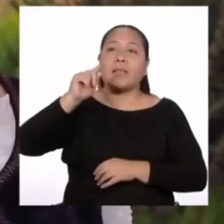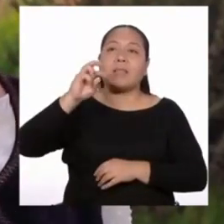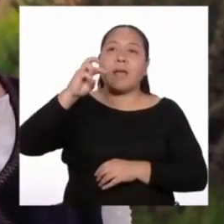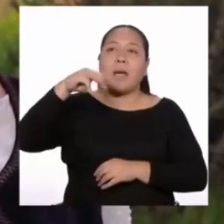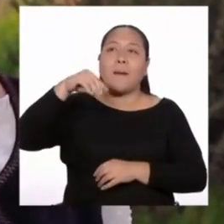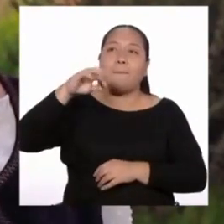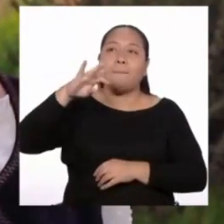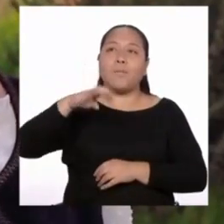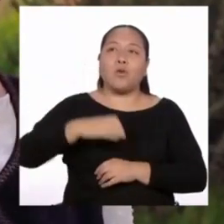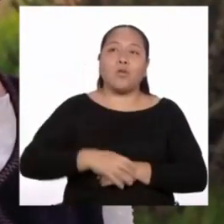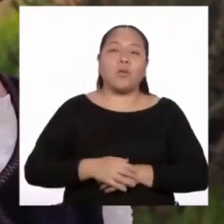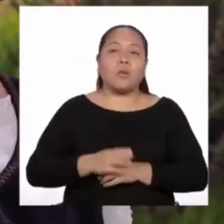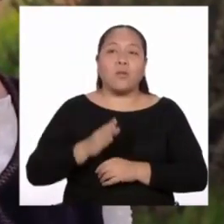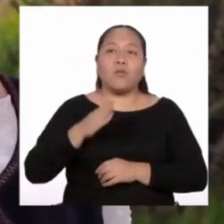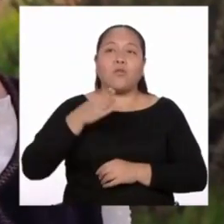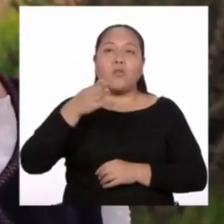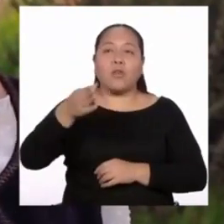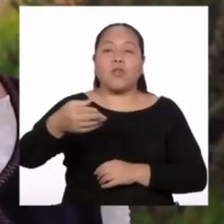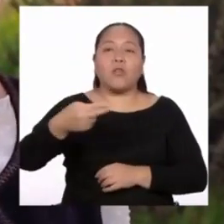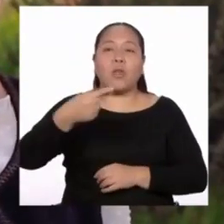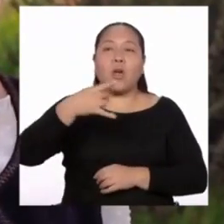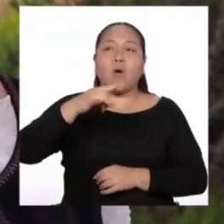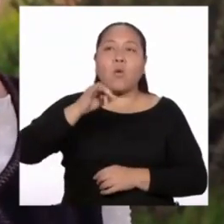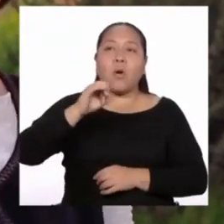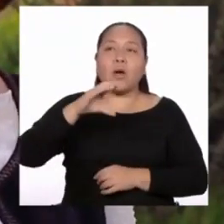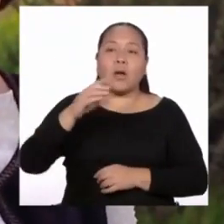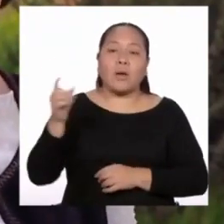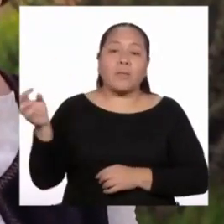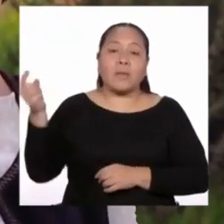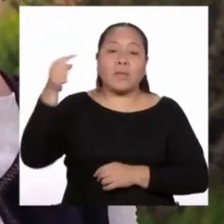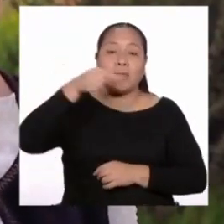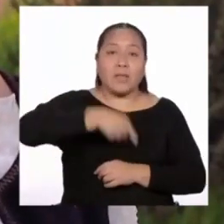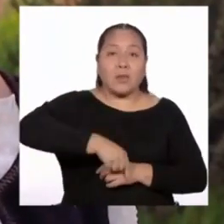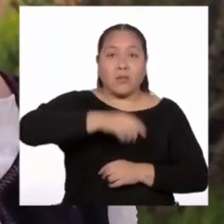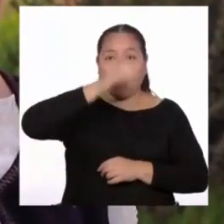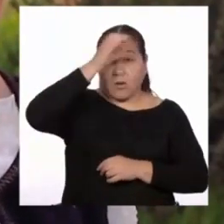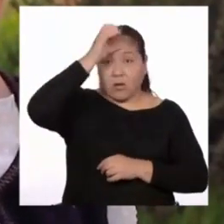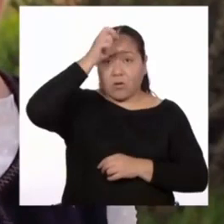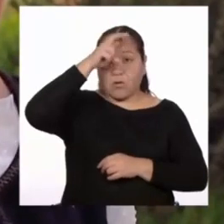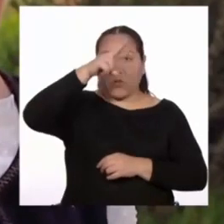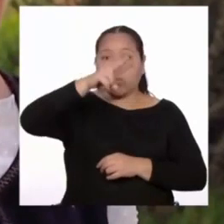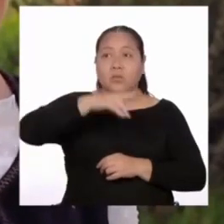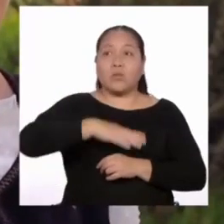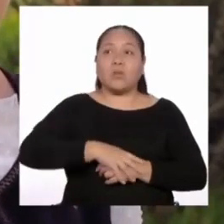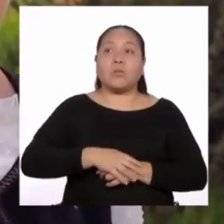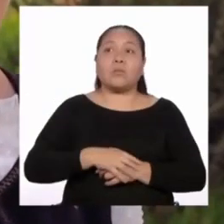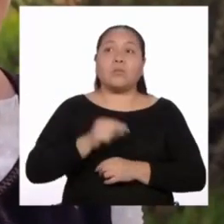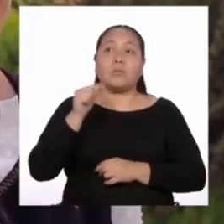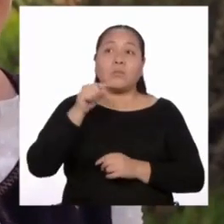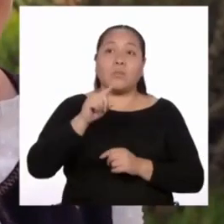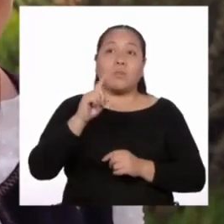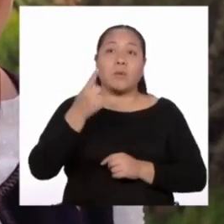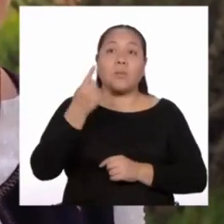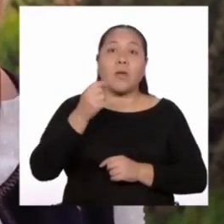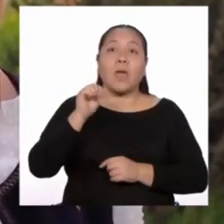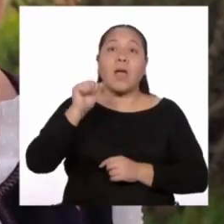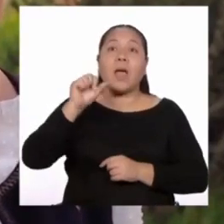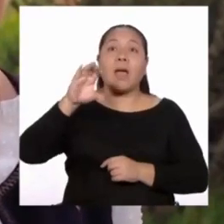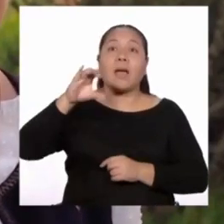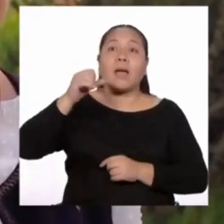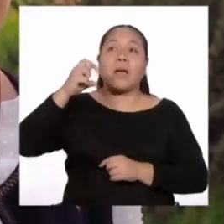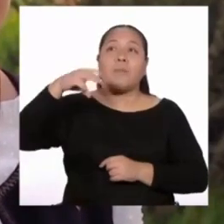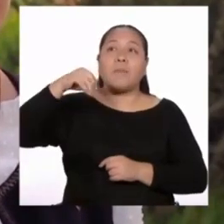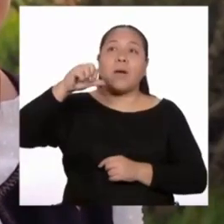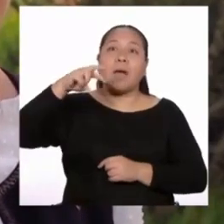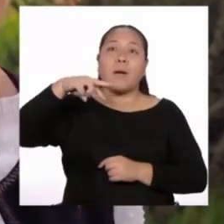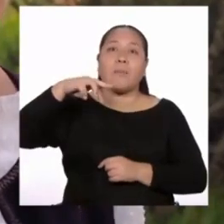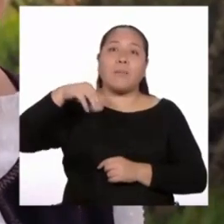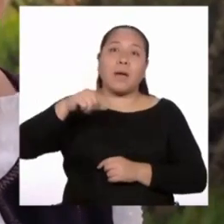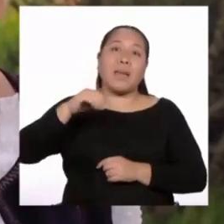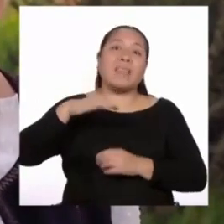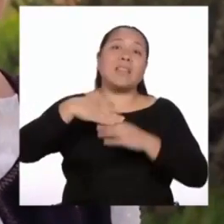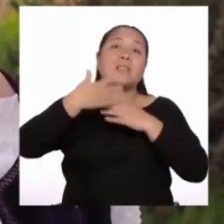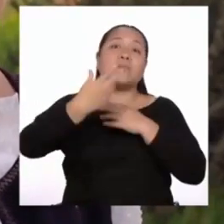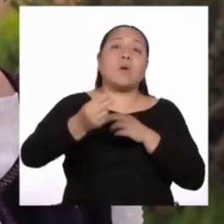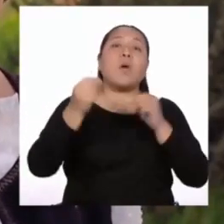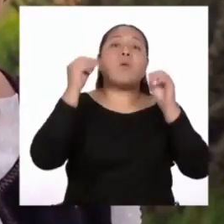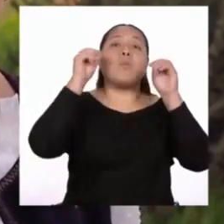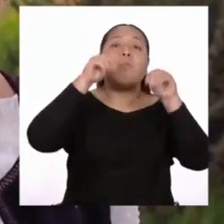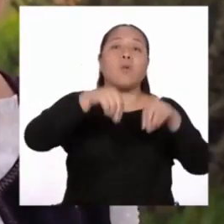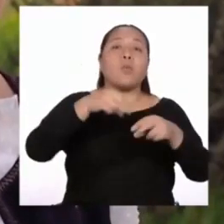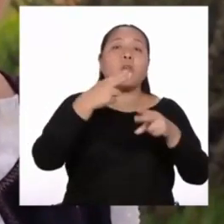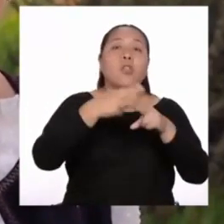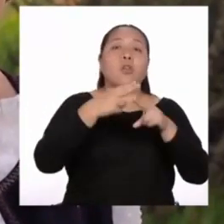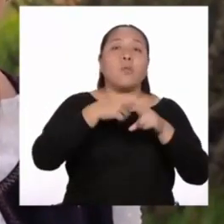huaca Huanacauri, viniendo a la ciudad de Cusco. Primero se llamó Acamama, después la llamaron Cusco. Y